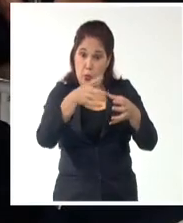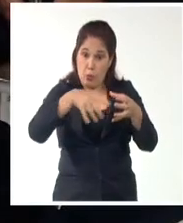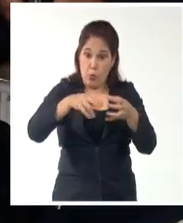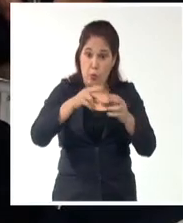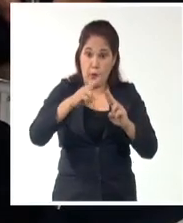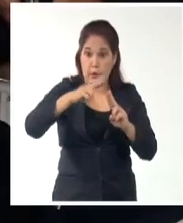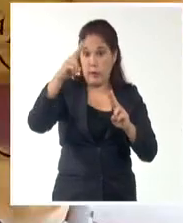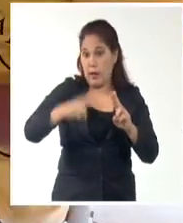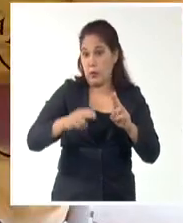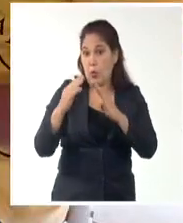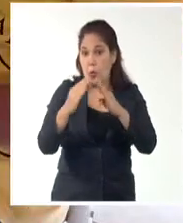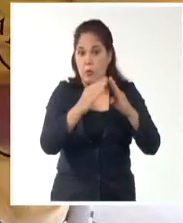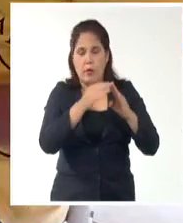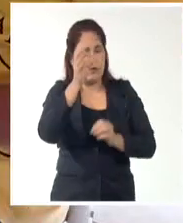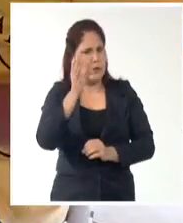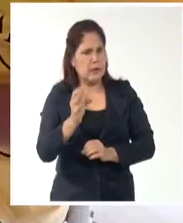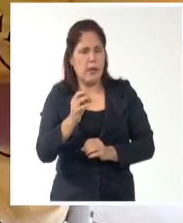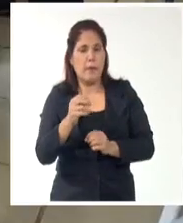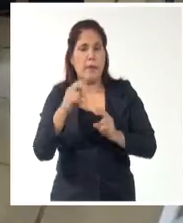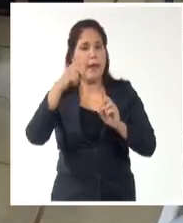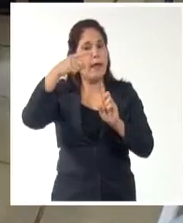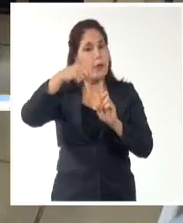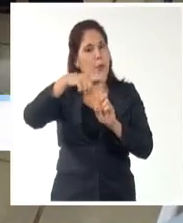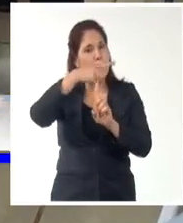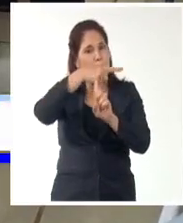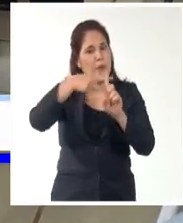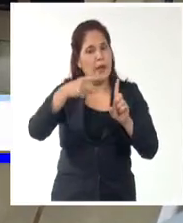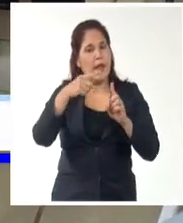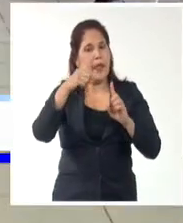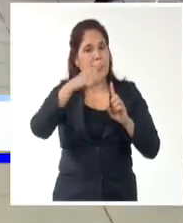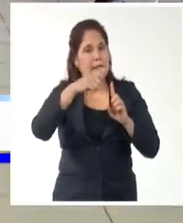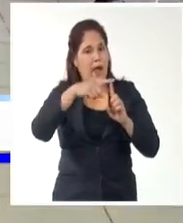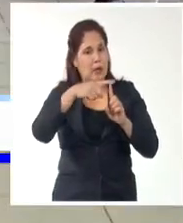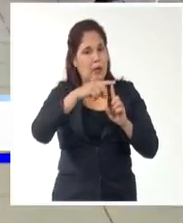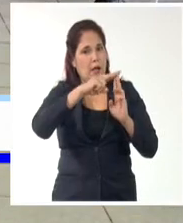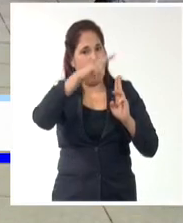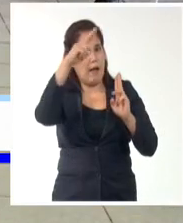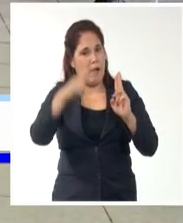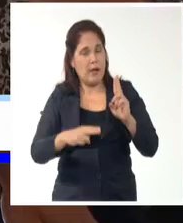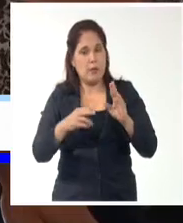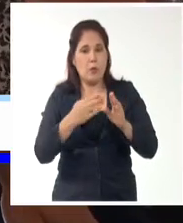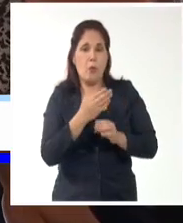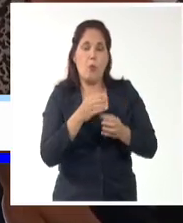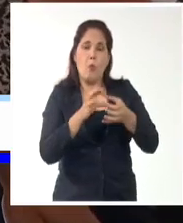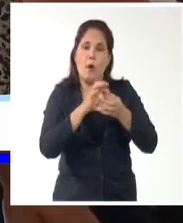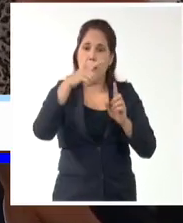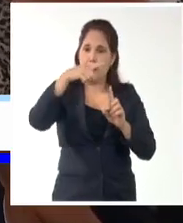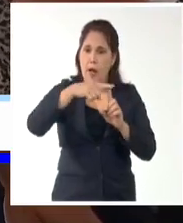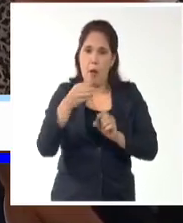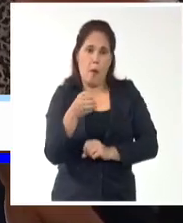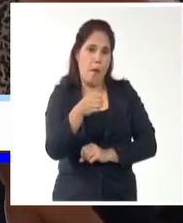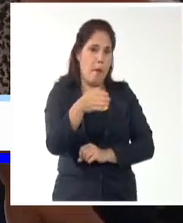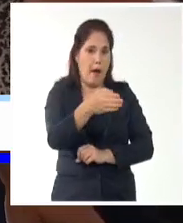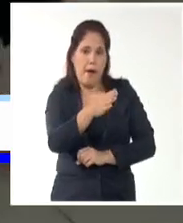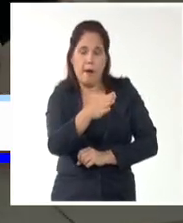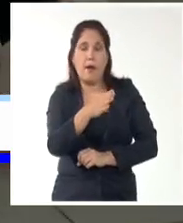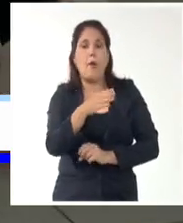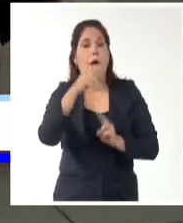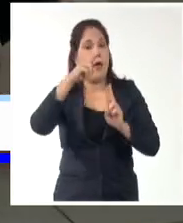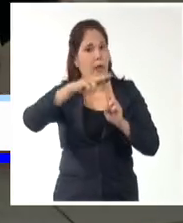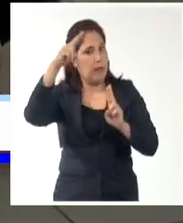comunidad que desarrolla cada año la Cruzada Teatral Guantánamo Baracoa llega a su 17ª edición con la temática Teatro de